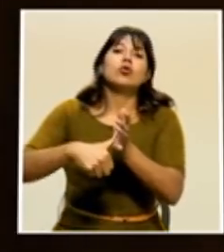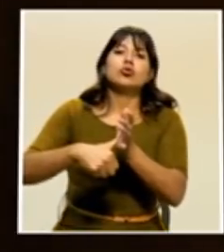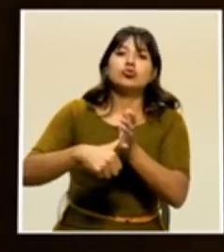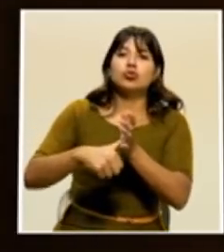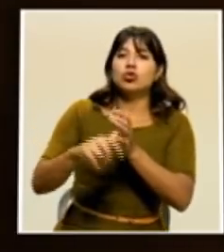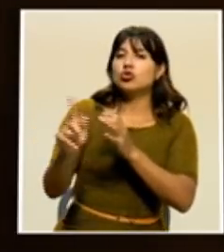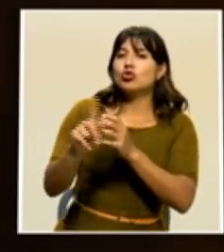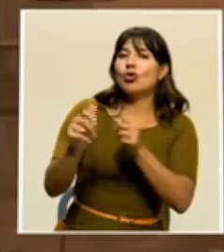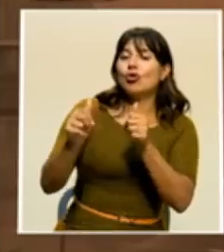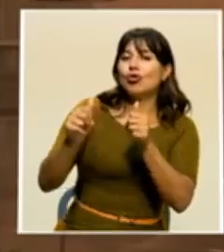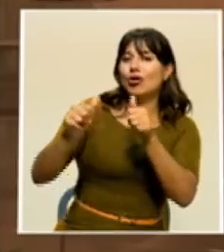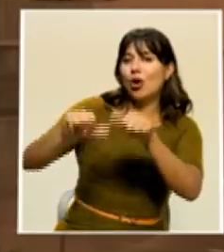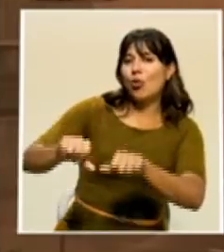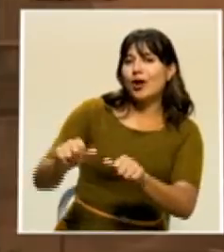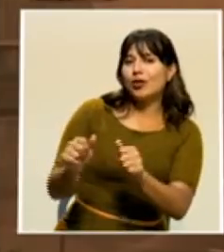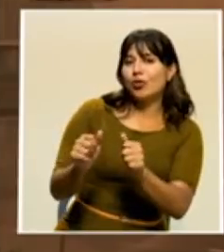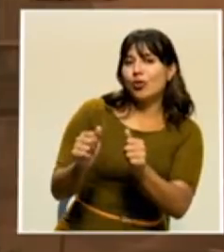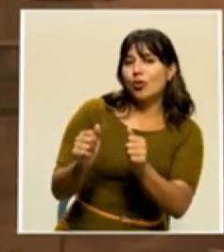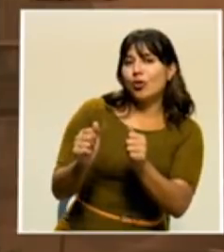arrepentidos.